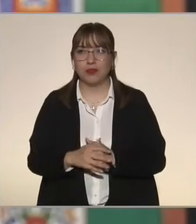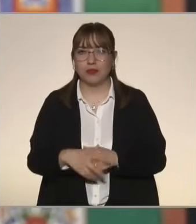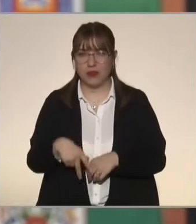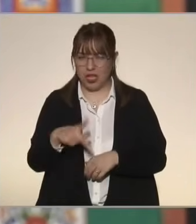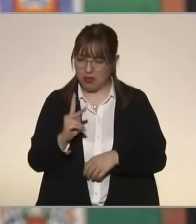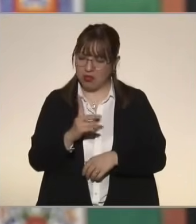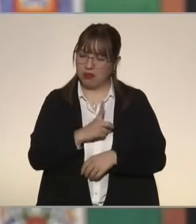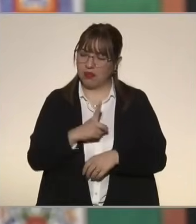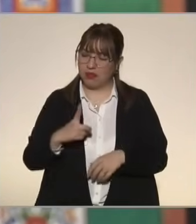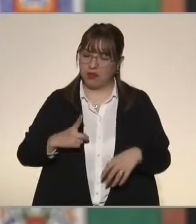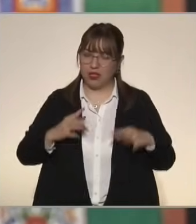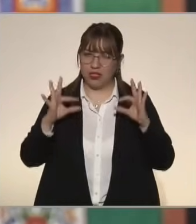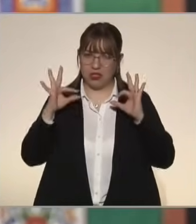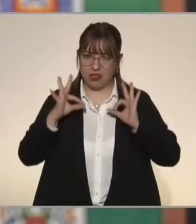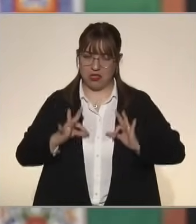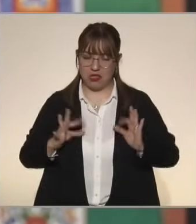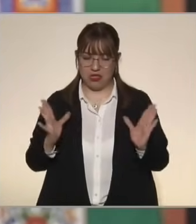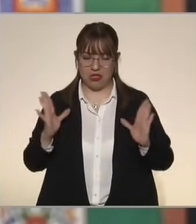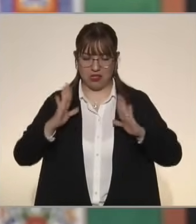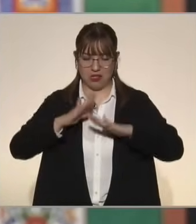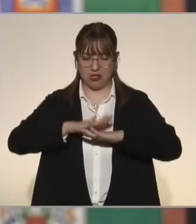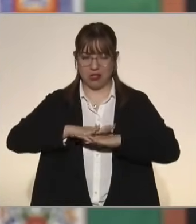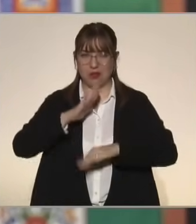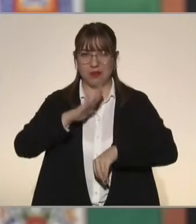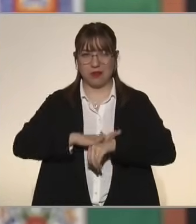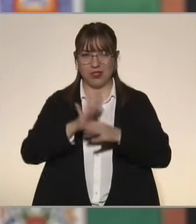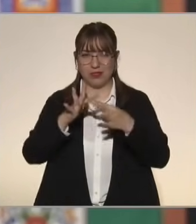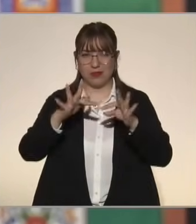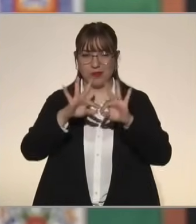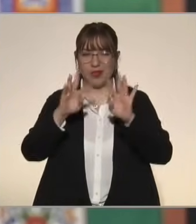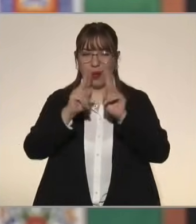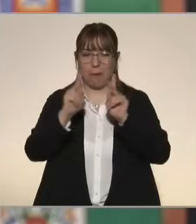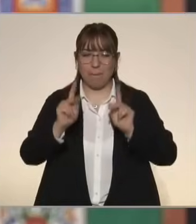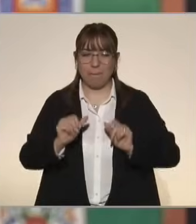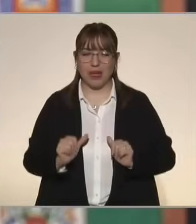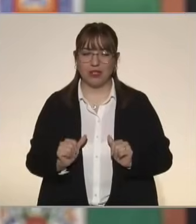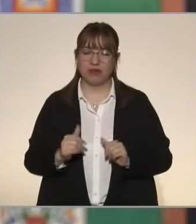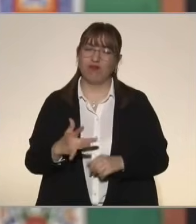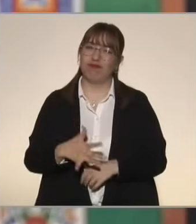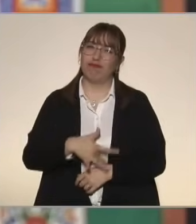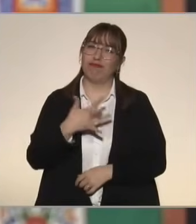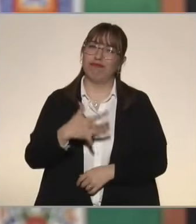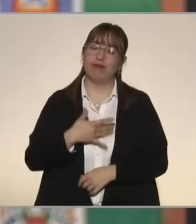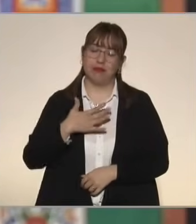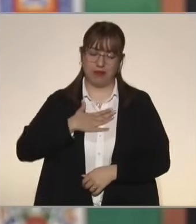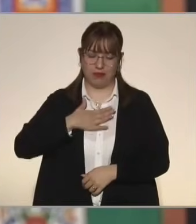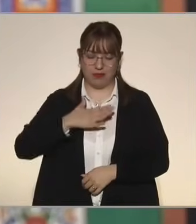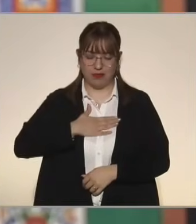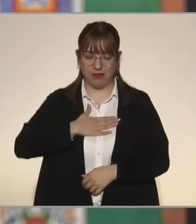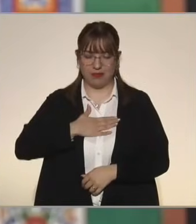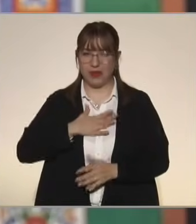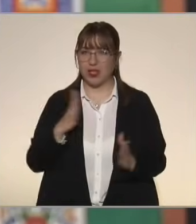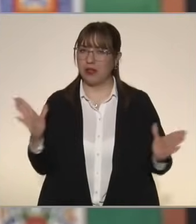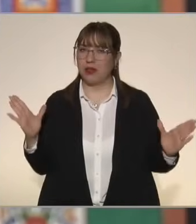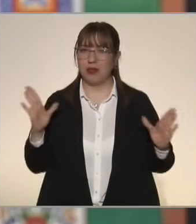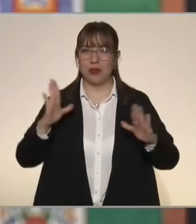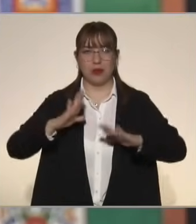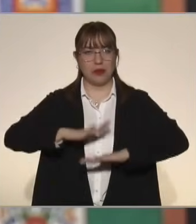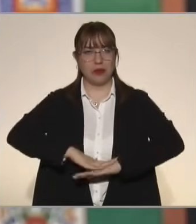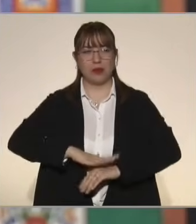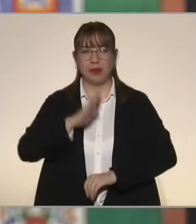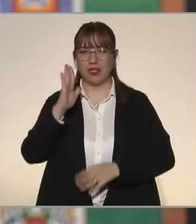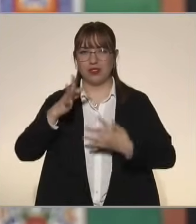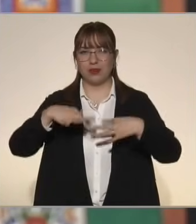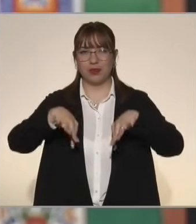más tranquilo que se pueda, preservando nuestra paz, que eso es lo más importante, ¿no? Preservar tu tranquilidad a toda costa y tu paz a toda